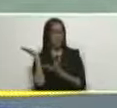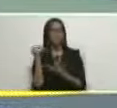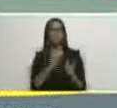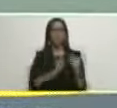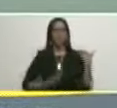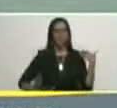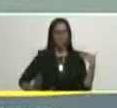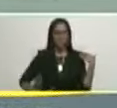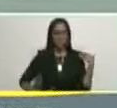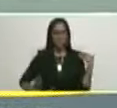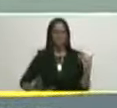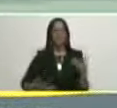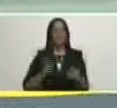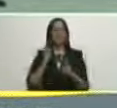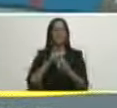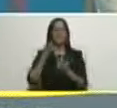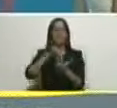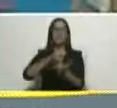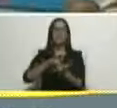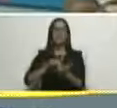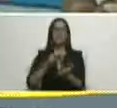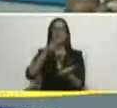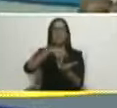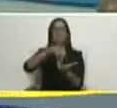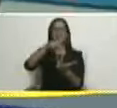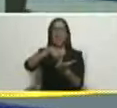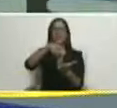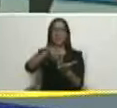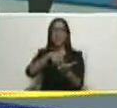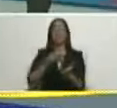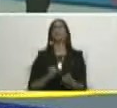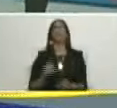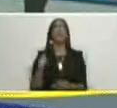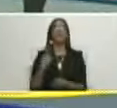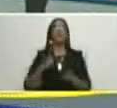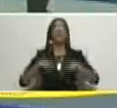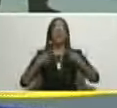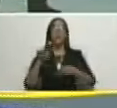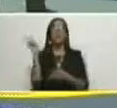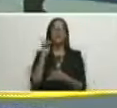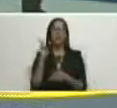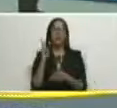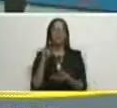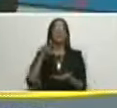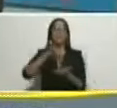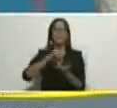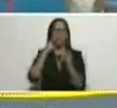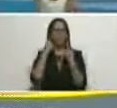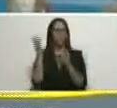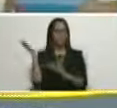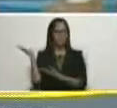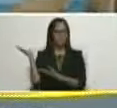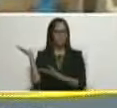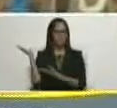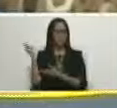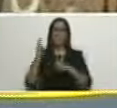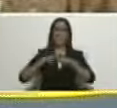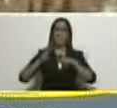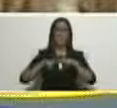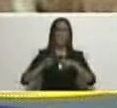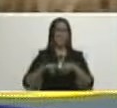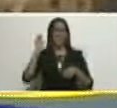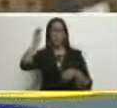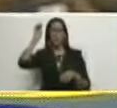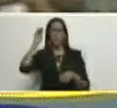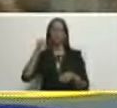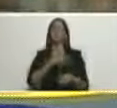presidente, del centro de gimnasia de los más modernos de Venezuela. Este centro de gimnasia, ese, ¿verdad? Que está viendo ahí, llena de niñas, de futuro.